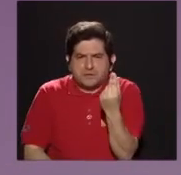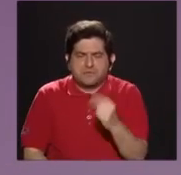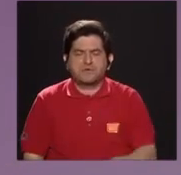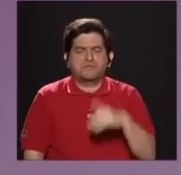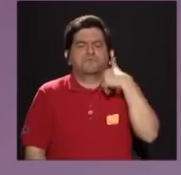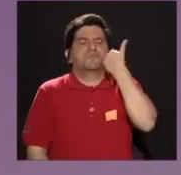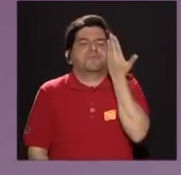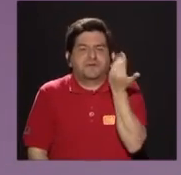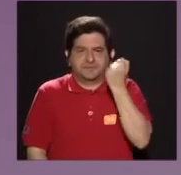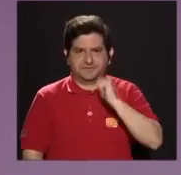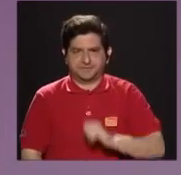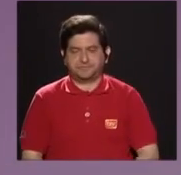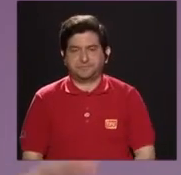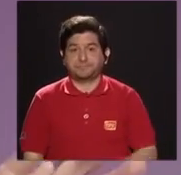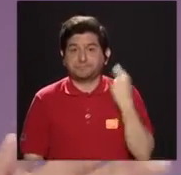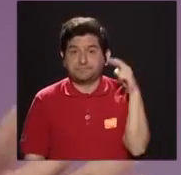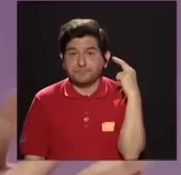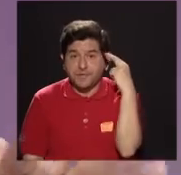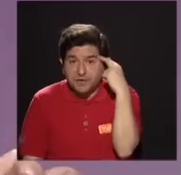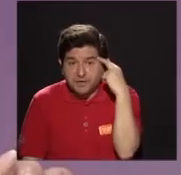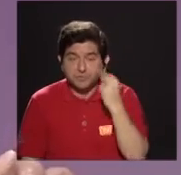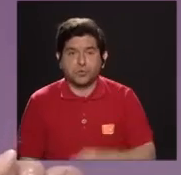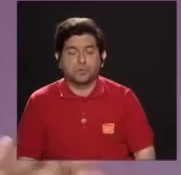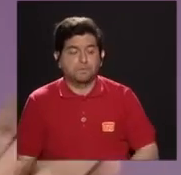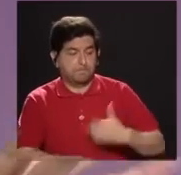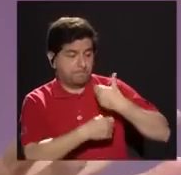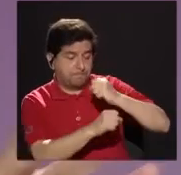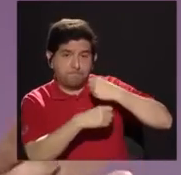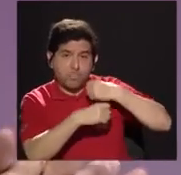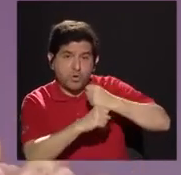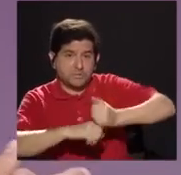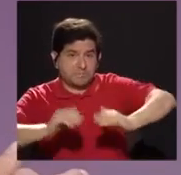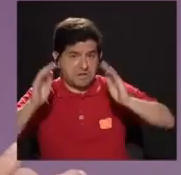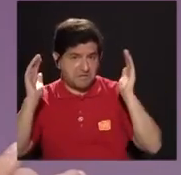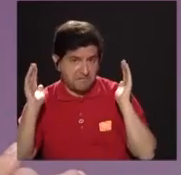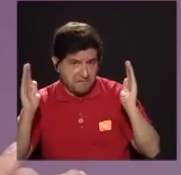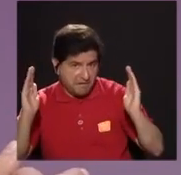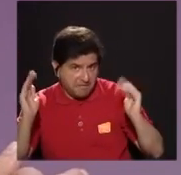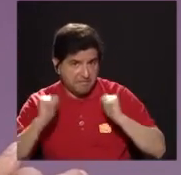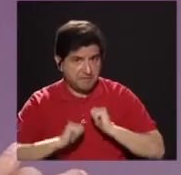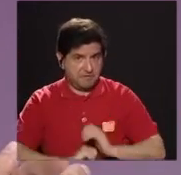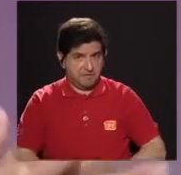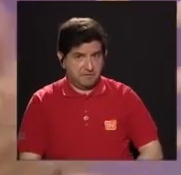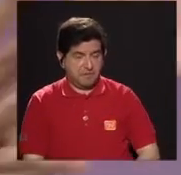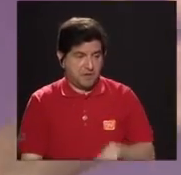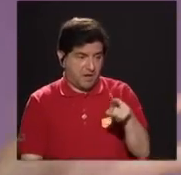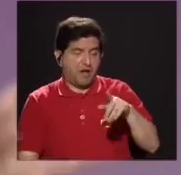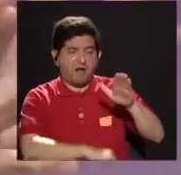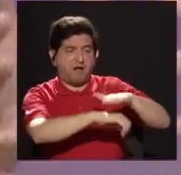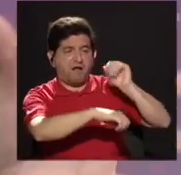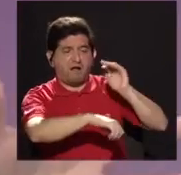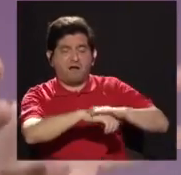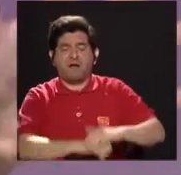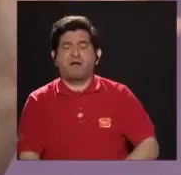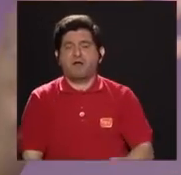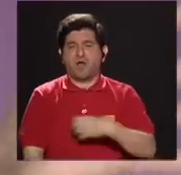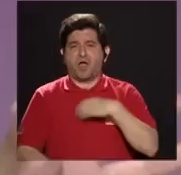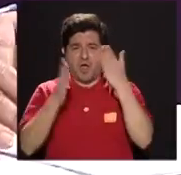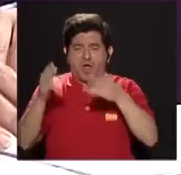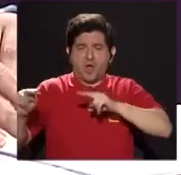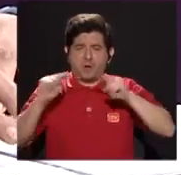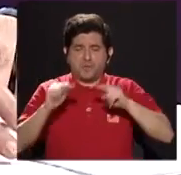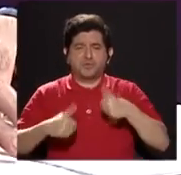más fácil, ¿verdad? Porque, por ejemplo, en las municipalidades grandes se convoca a los dueños de negocios,